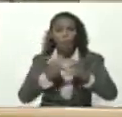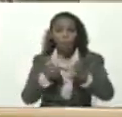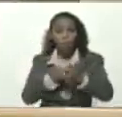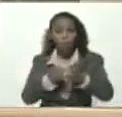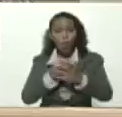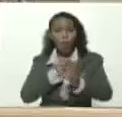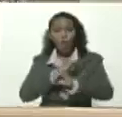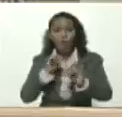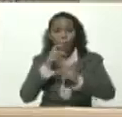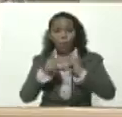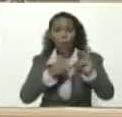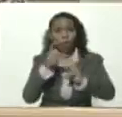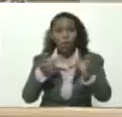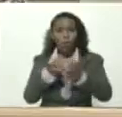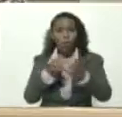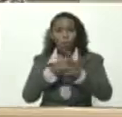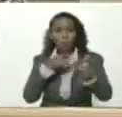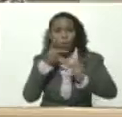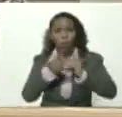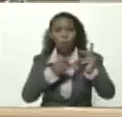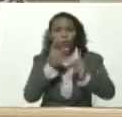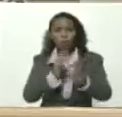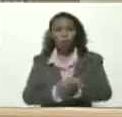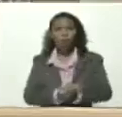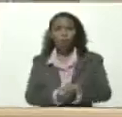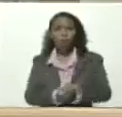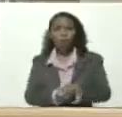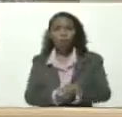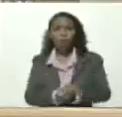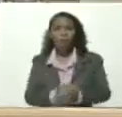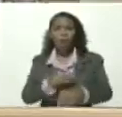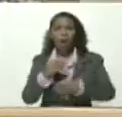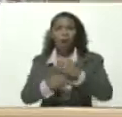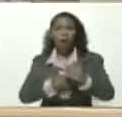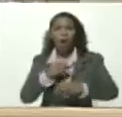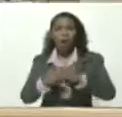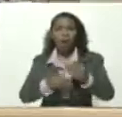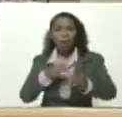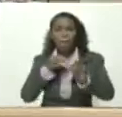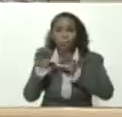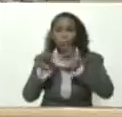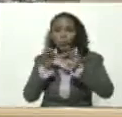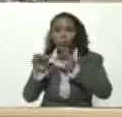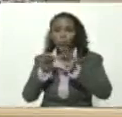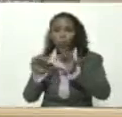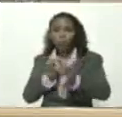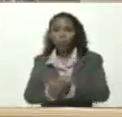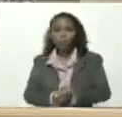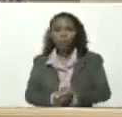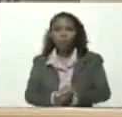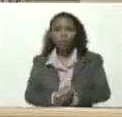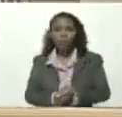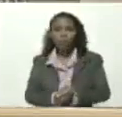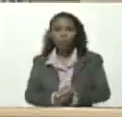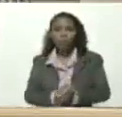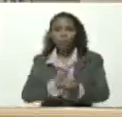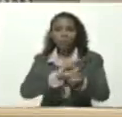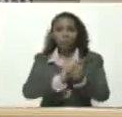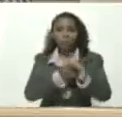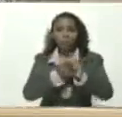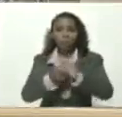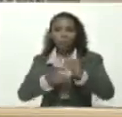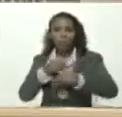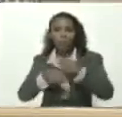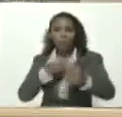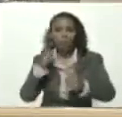fines políticos, a los partidos políticos, hacer la explicación, los cambios que se hicieron en